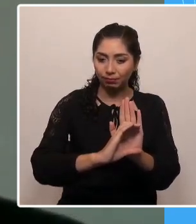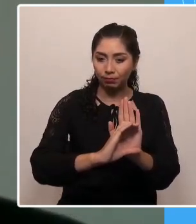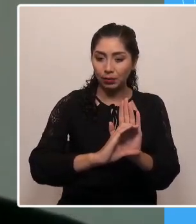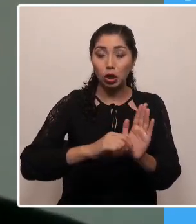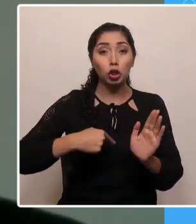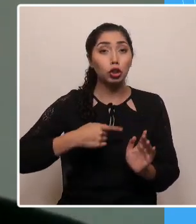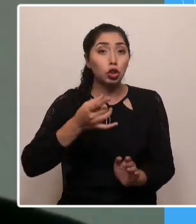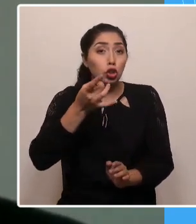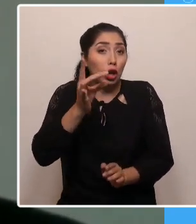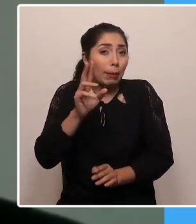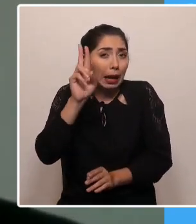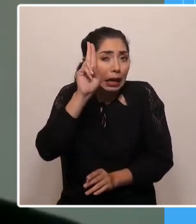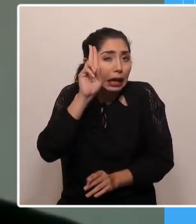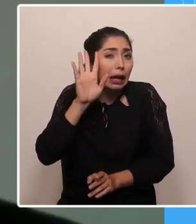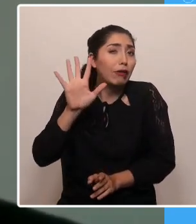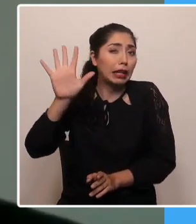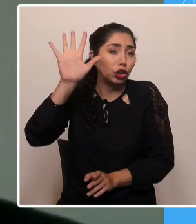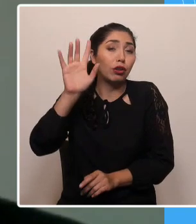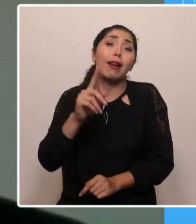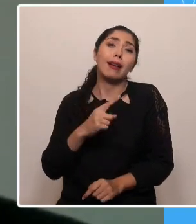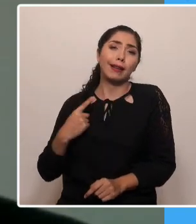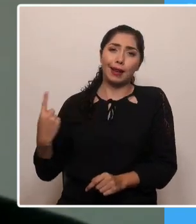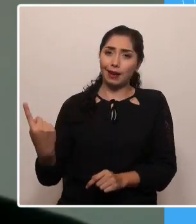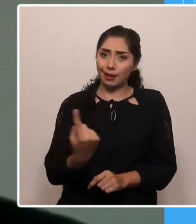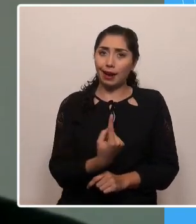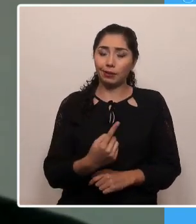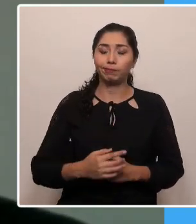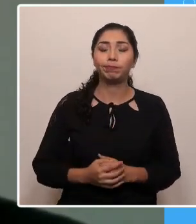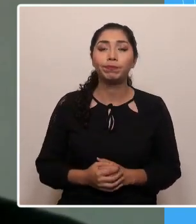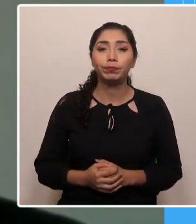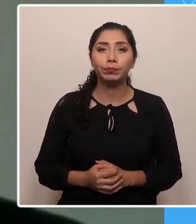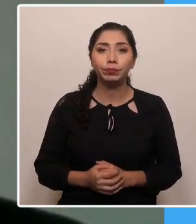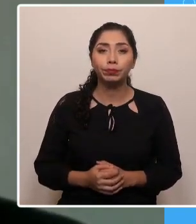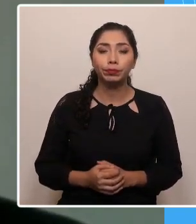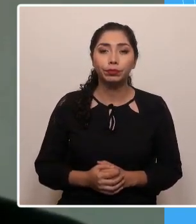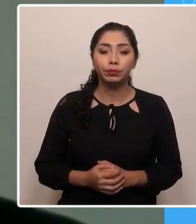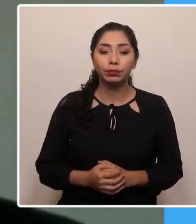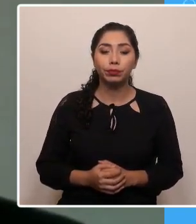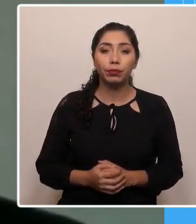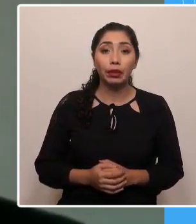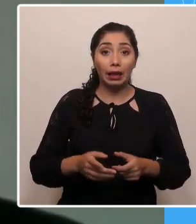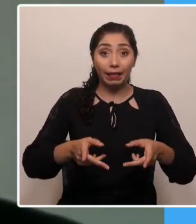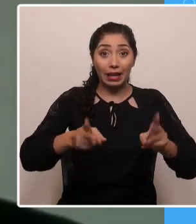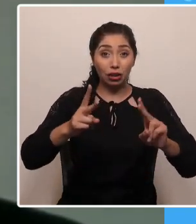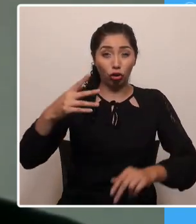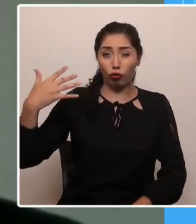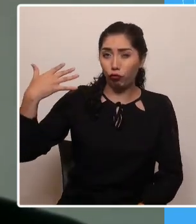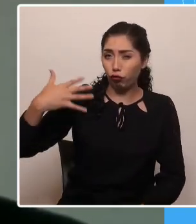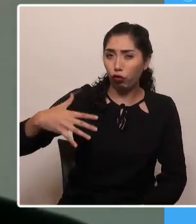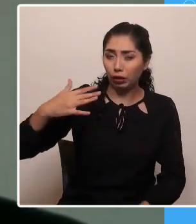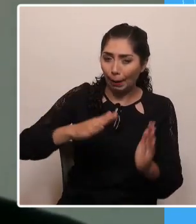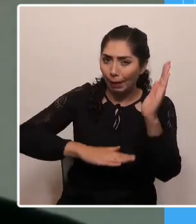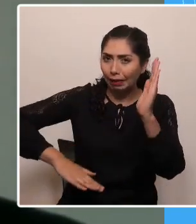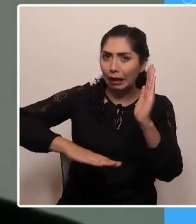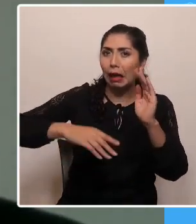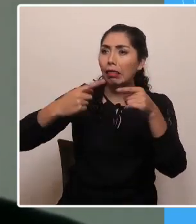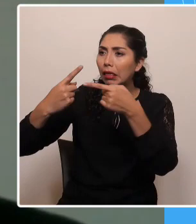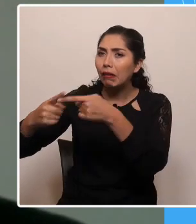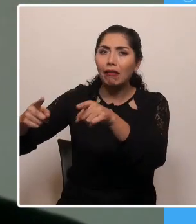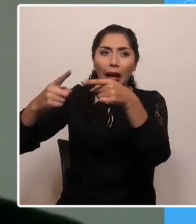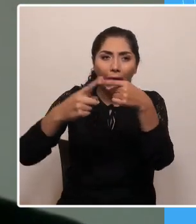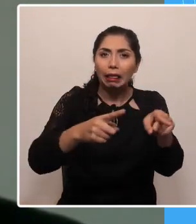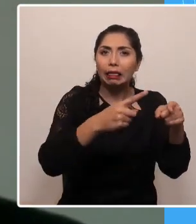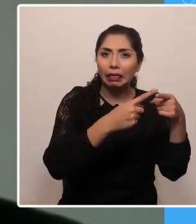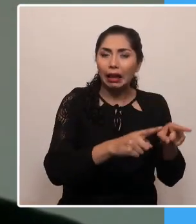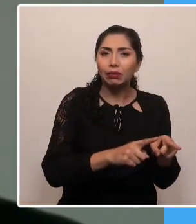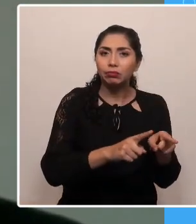una reflexión de carácter general. Hay distintos tipos de derechos fundamentales, algunos que limitan